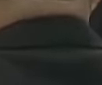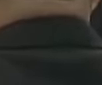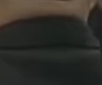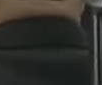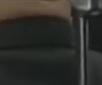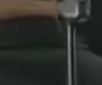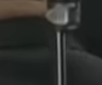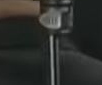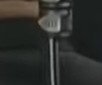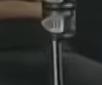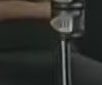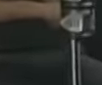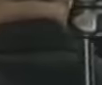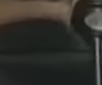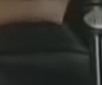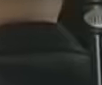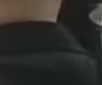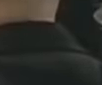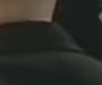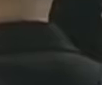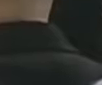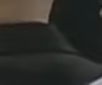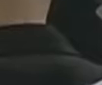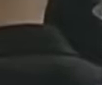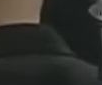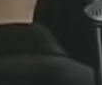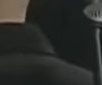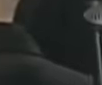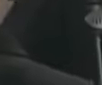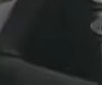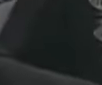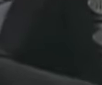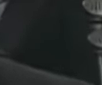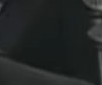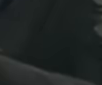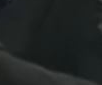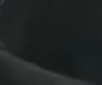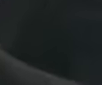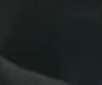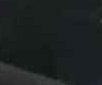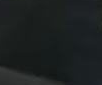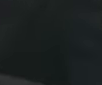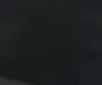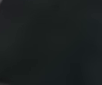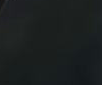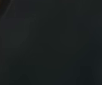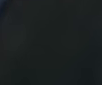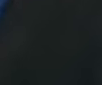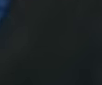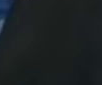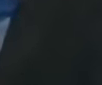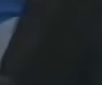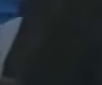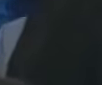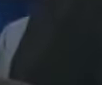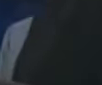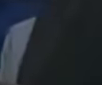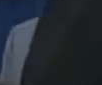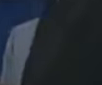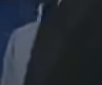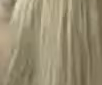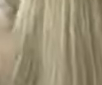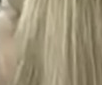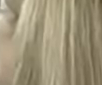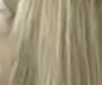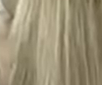con el presidente de la República Bolivariana de Venezuela, Nicolás Maduro Moros, que no los va a defraudar y que cuentan con su